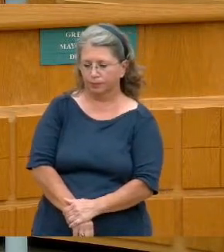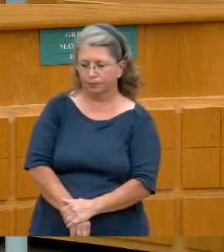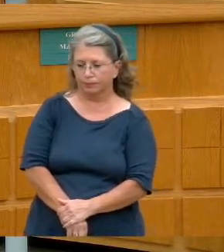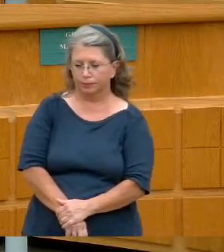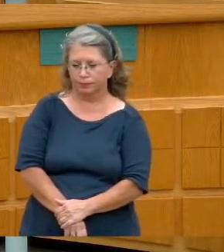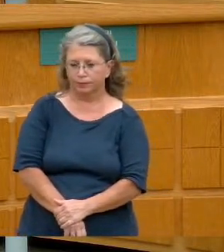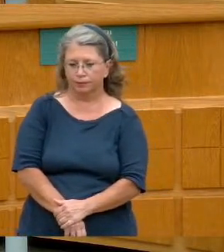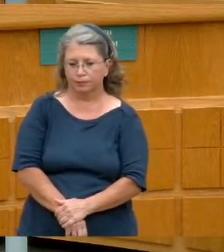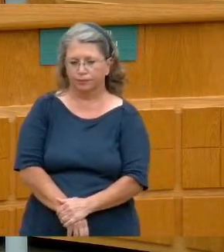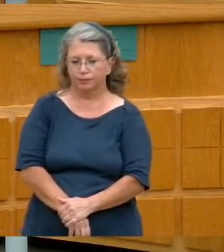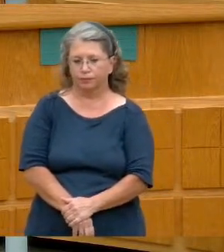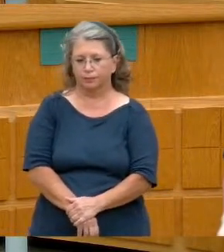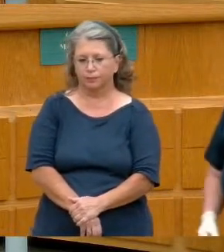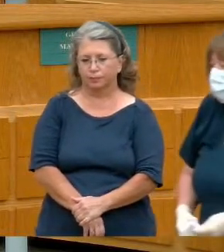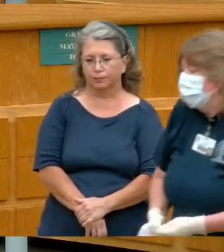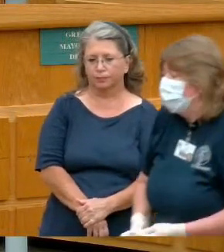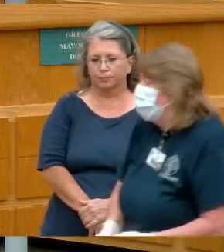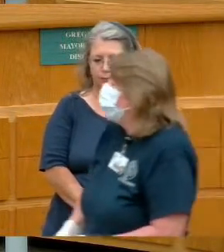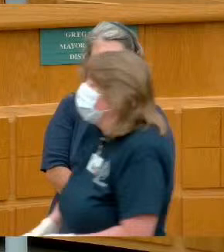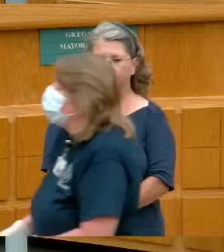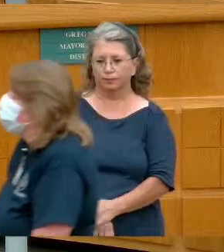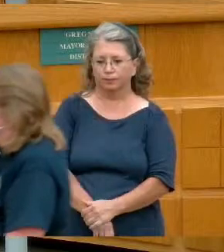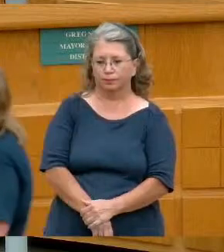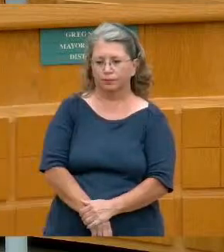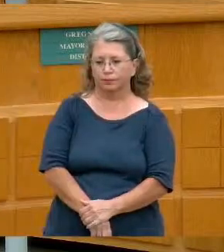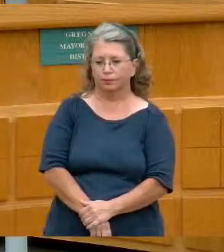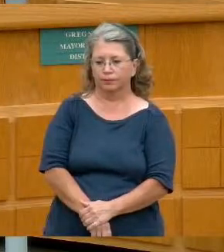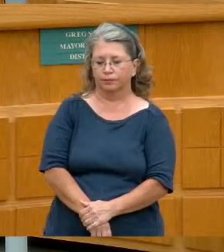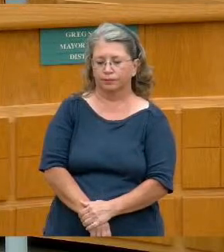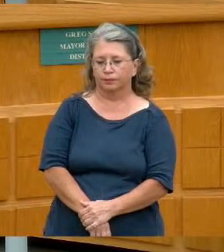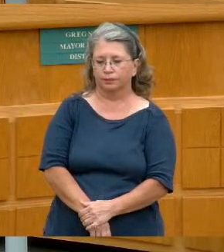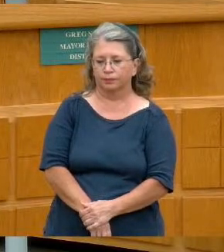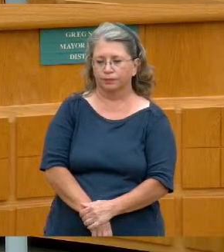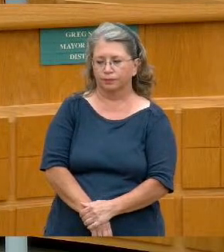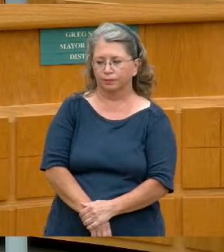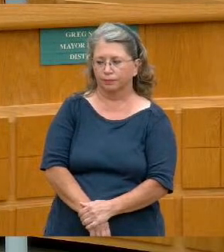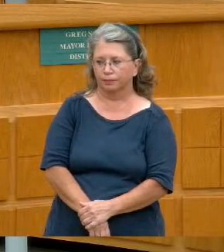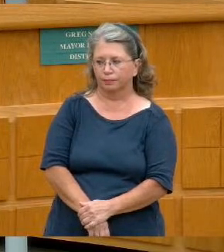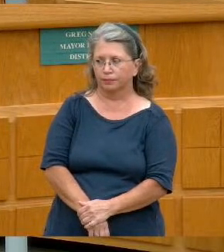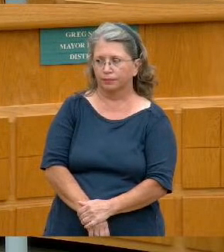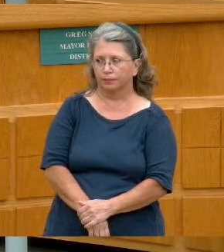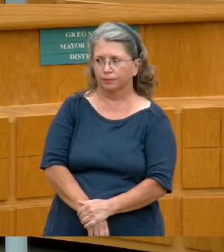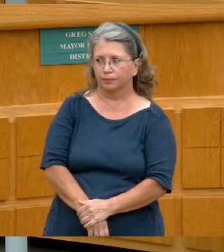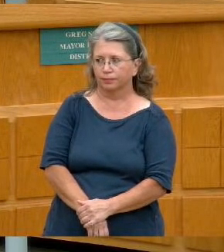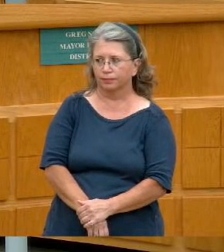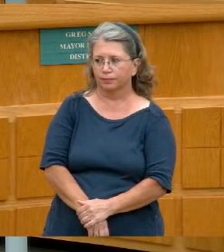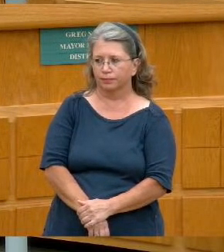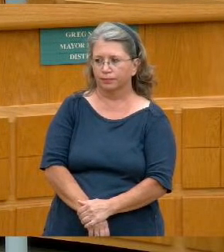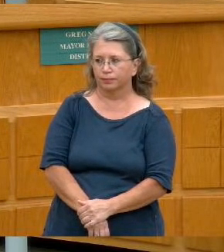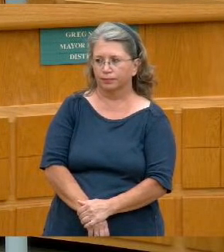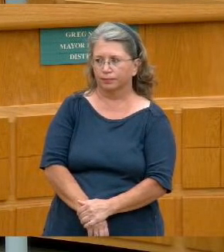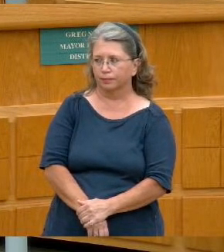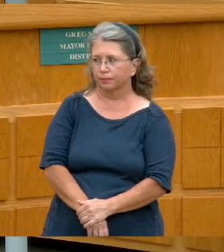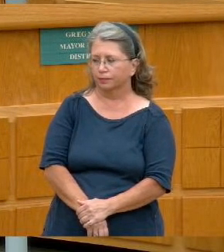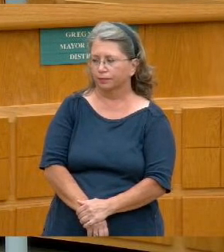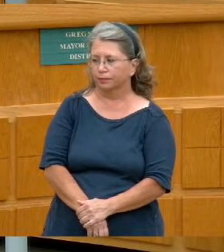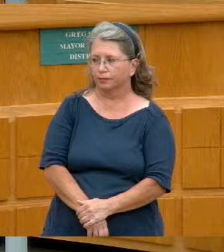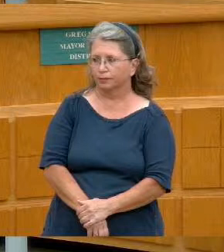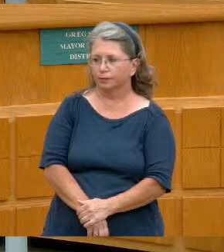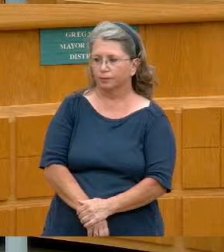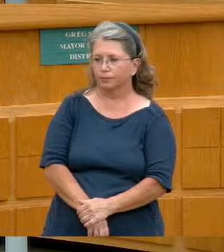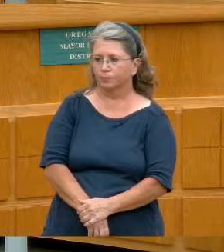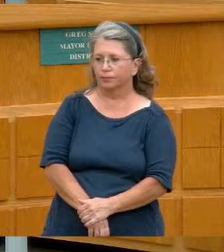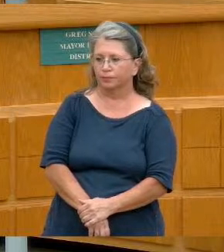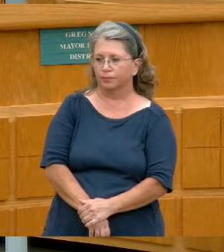tenemos 260 casos activos y 219 recuperaciones. La tendencia en el condado va en aumento, a pesar de haber tenido varios días de